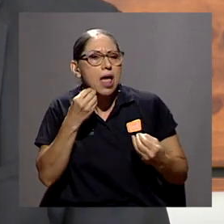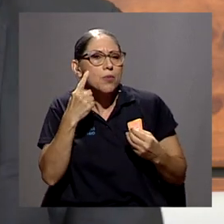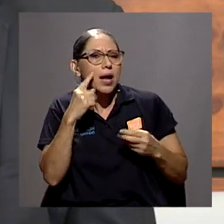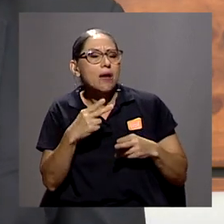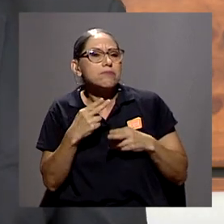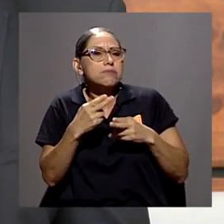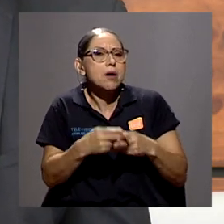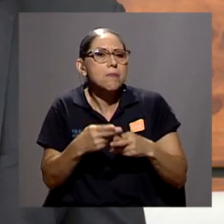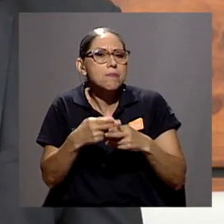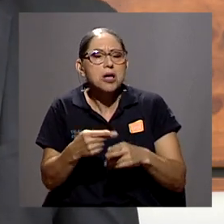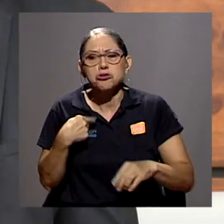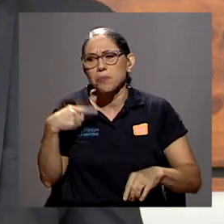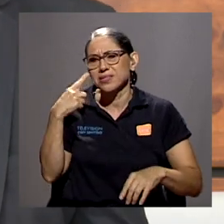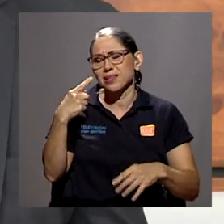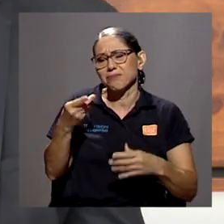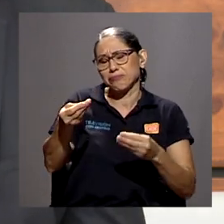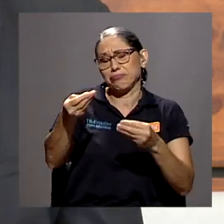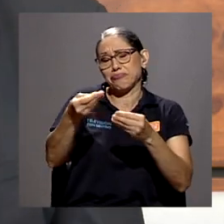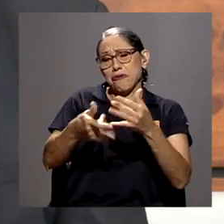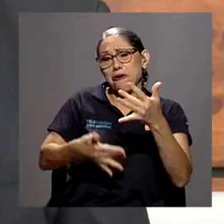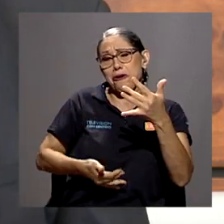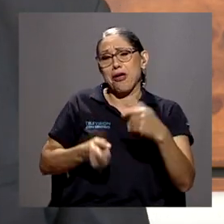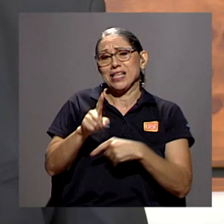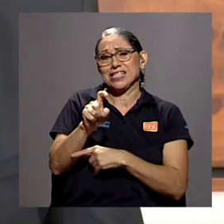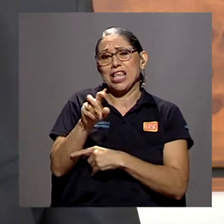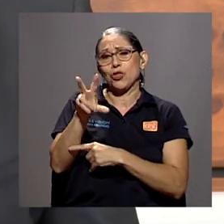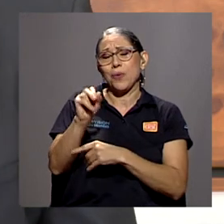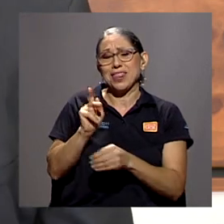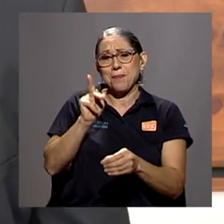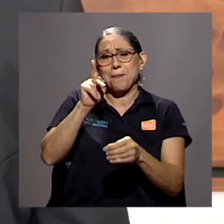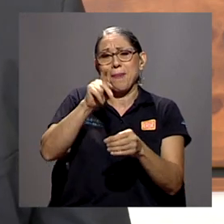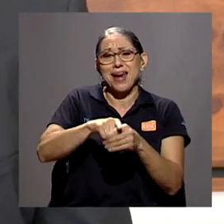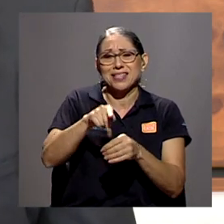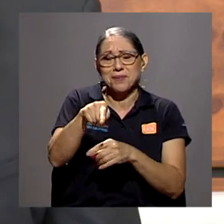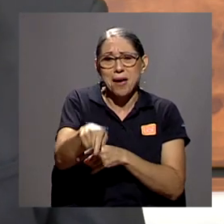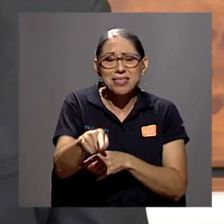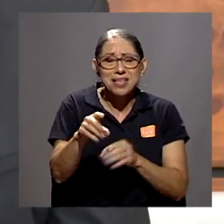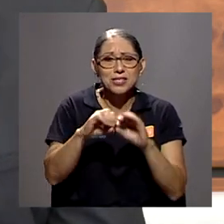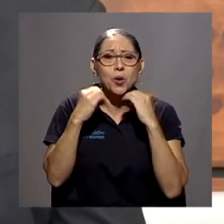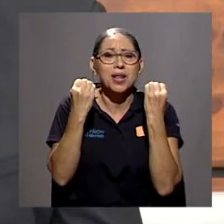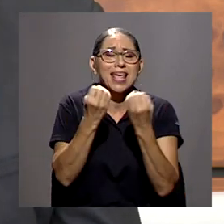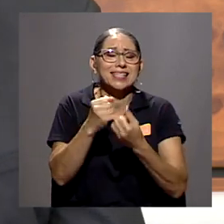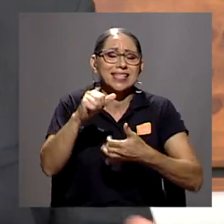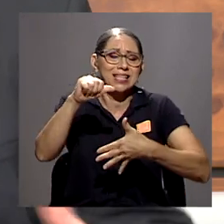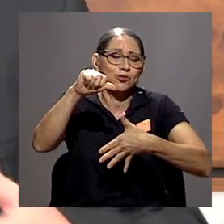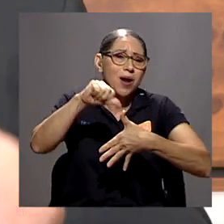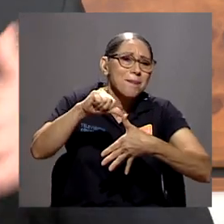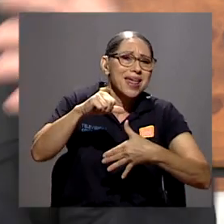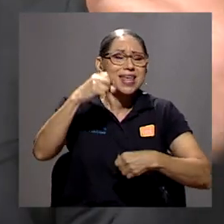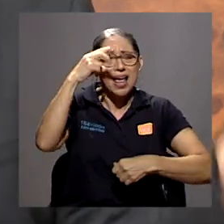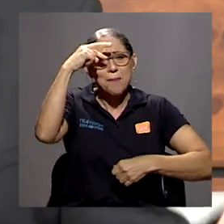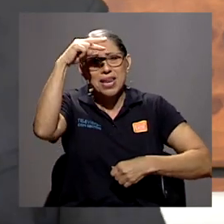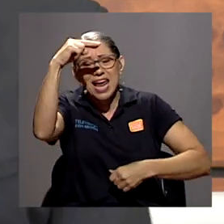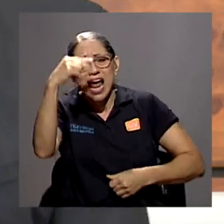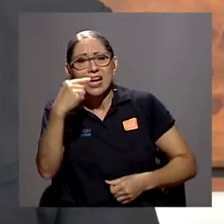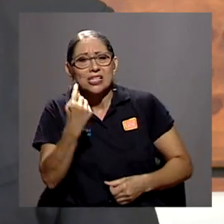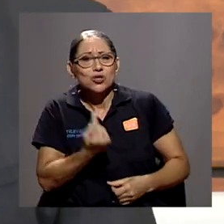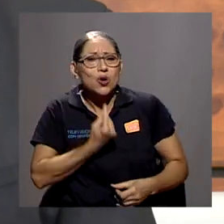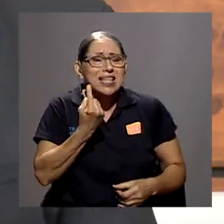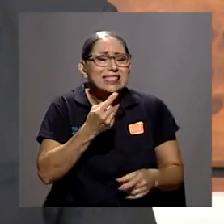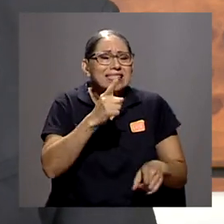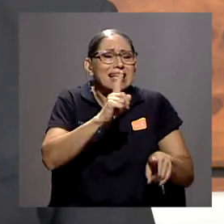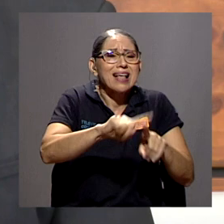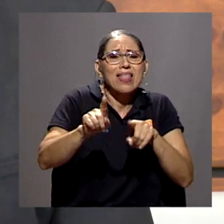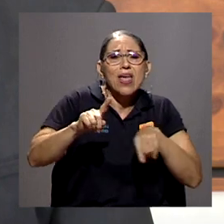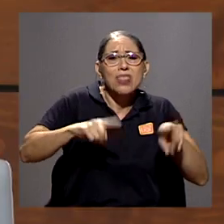yo vi de que bueno si en 3 en 120 participantes de orquestas de sudamérica orquestas mexicanas solistas de todo